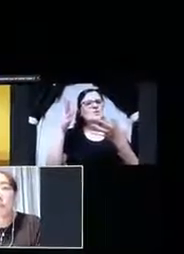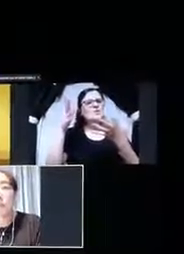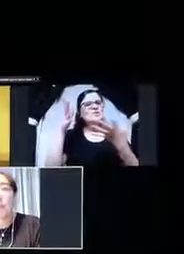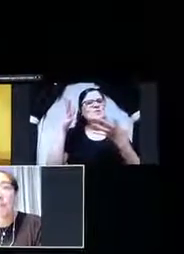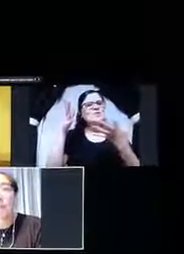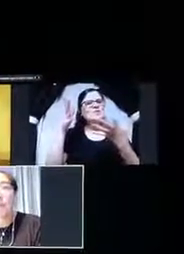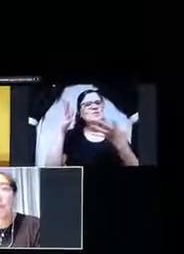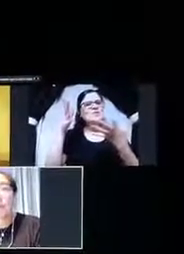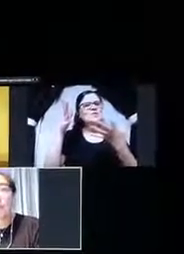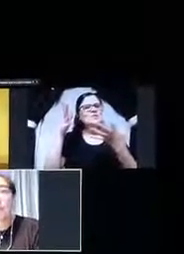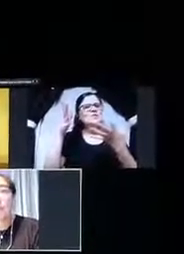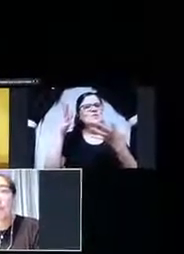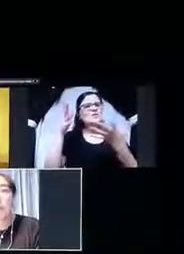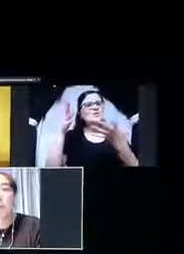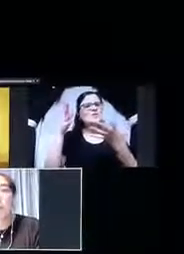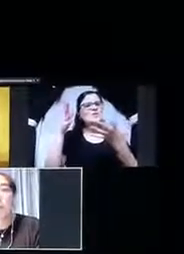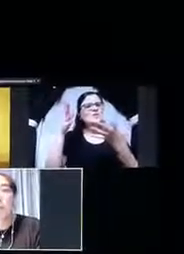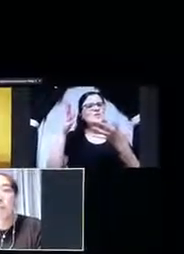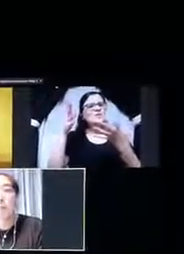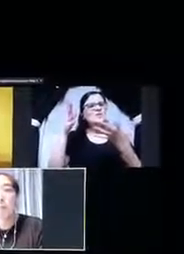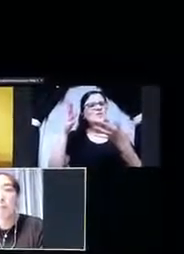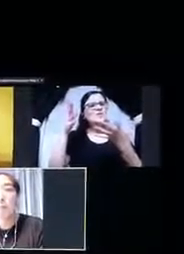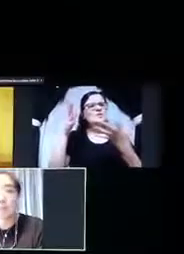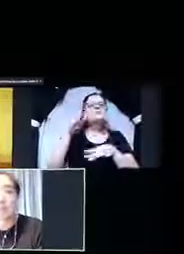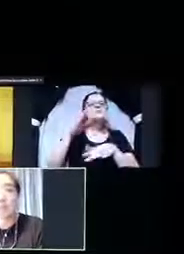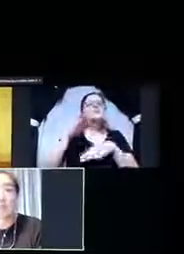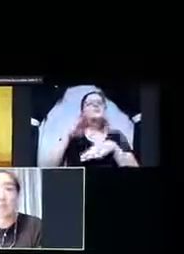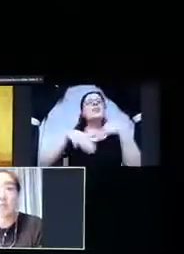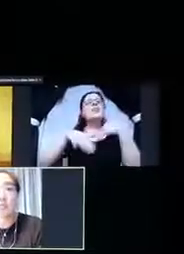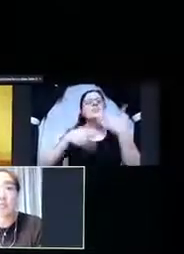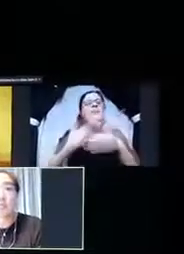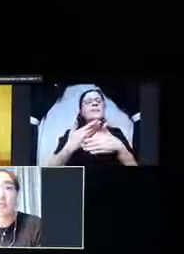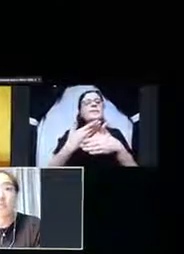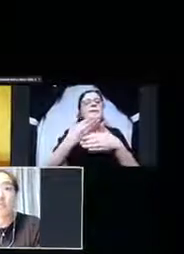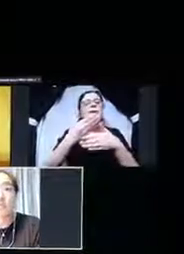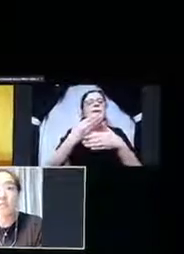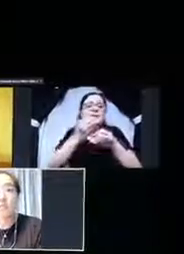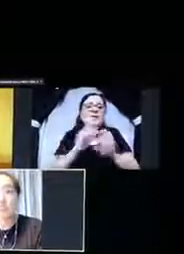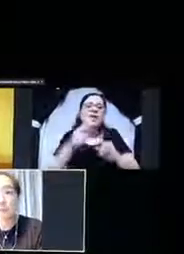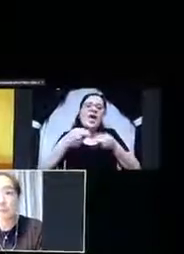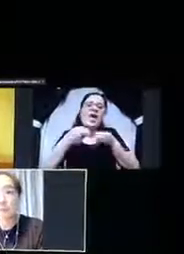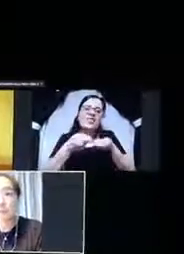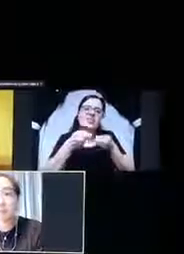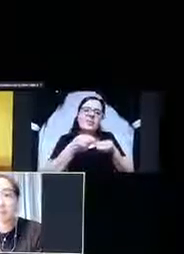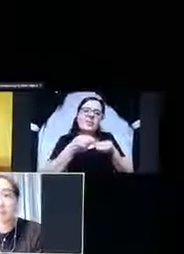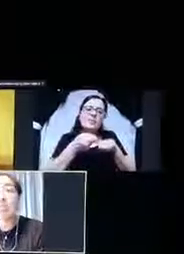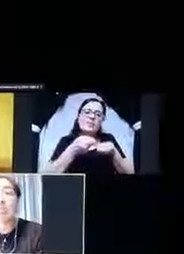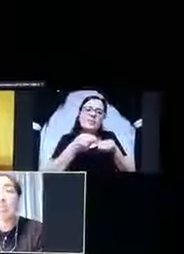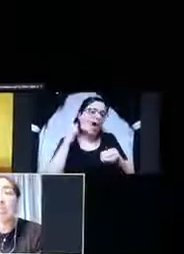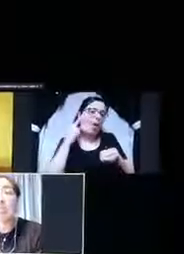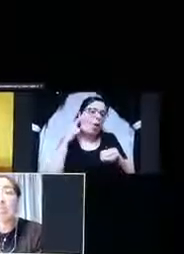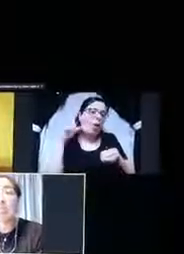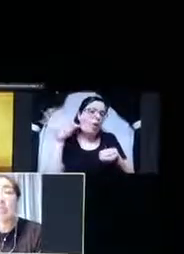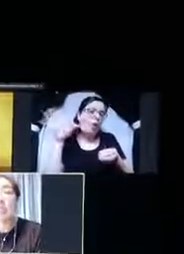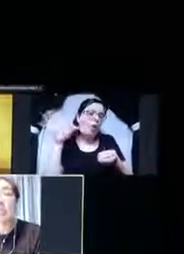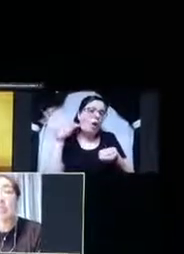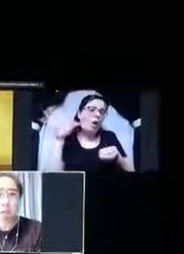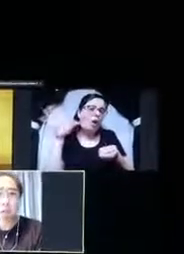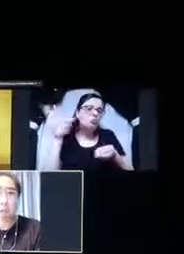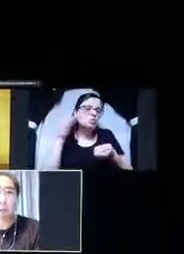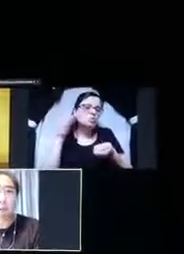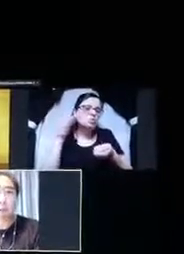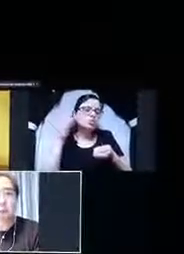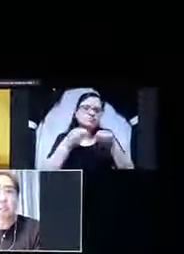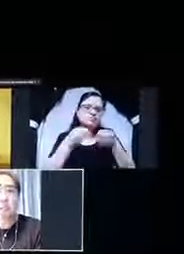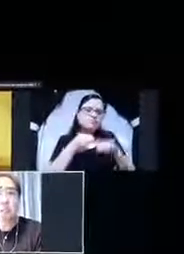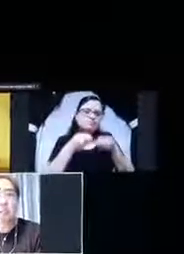Pero bueno, se dieron a tener una estimulación auditiva. Y acá fue cuando hablo